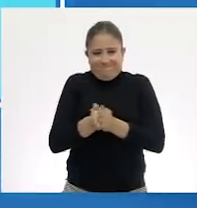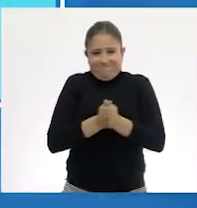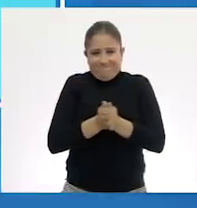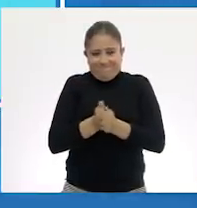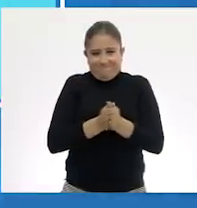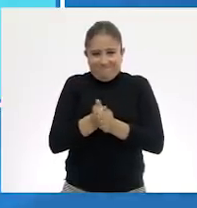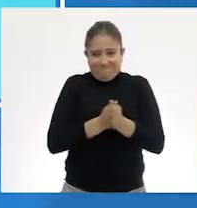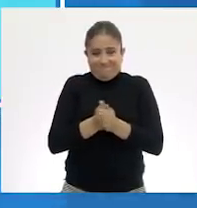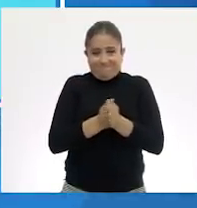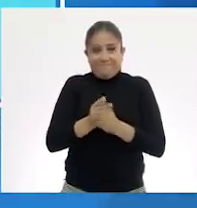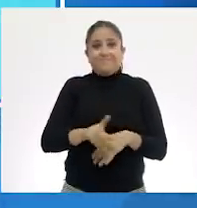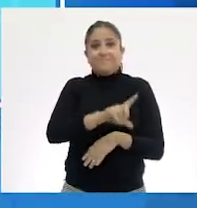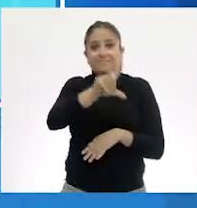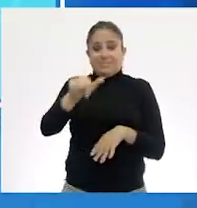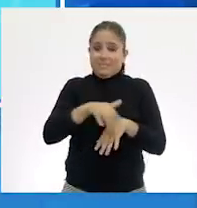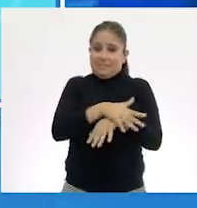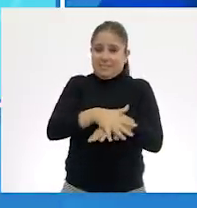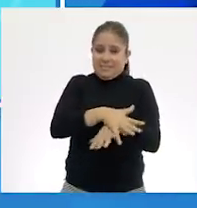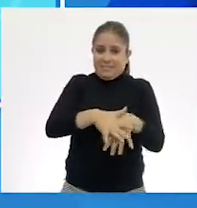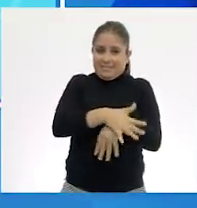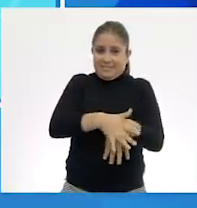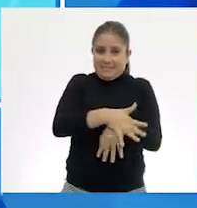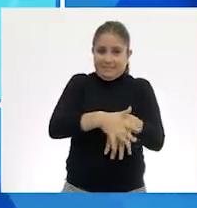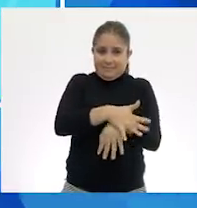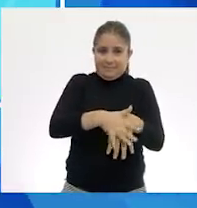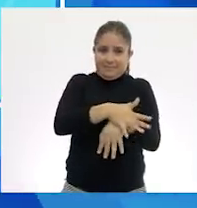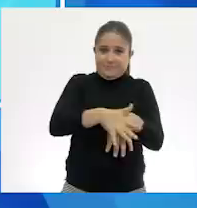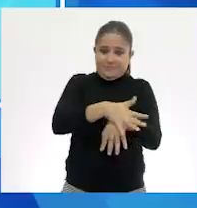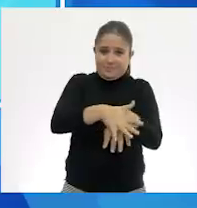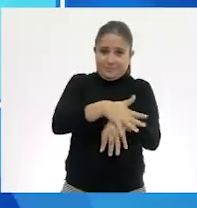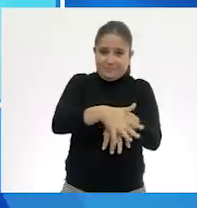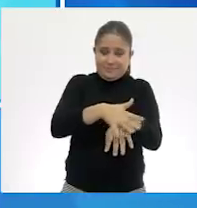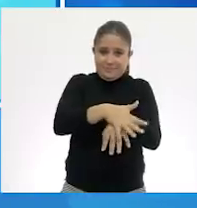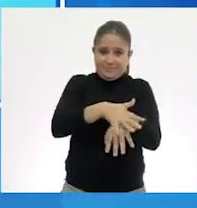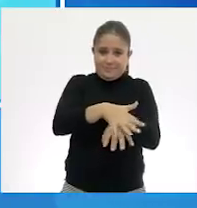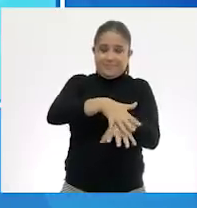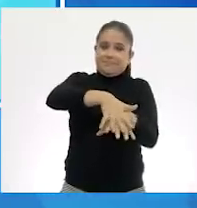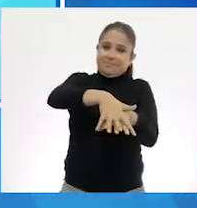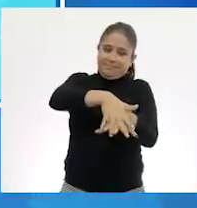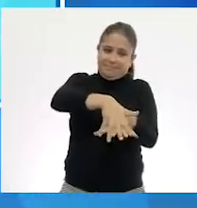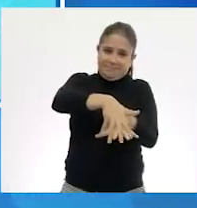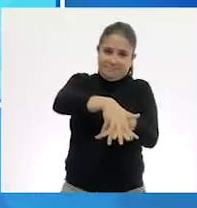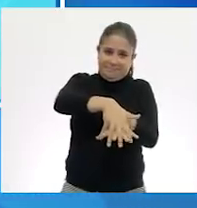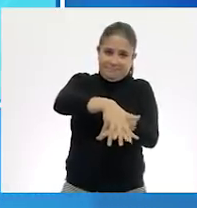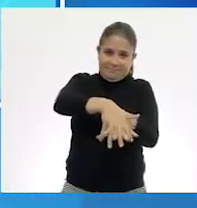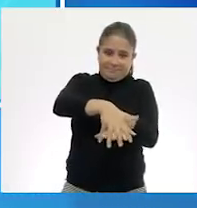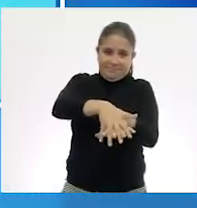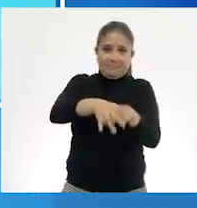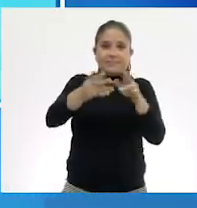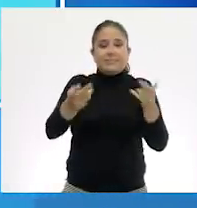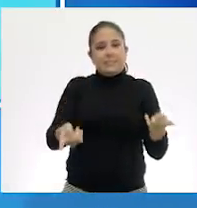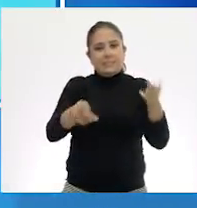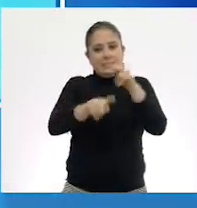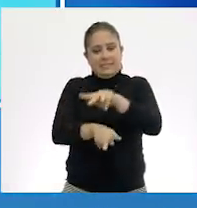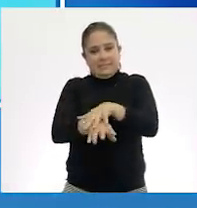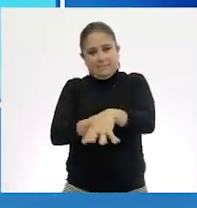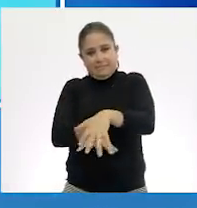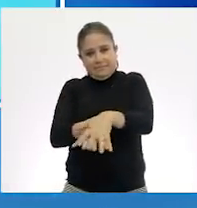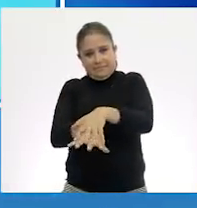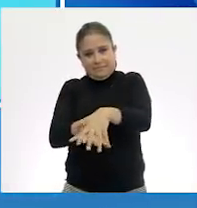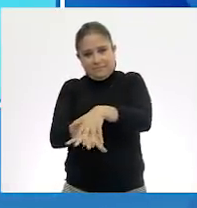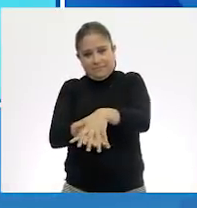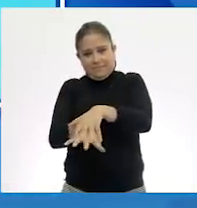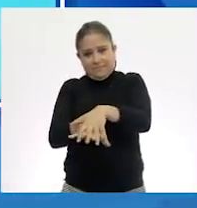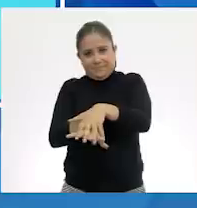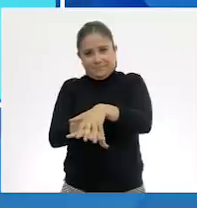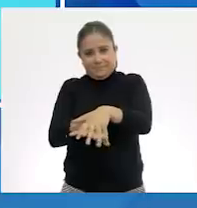con la otra. Ahora, frota la palma de una de tus manos contra el dorso de la otra, entrelazando los dedos. Repite lo mismo con